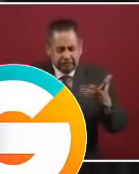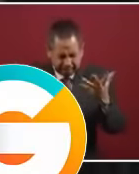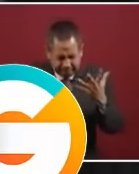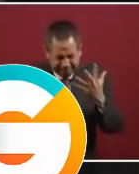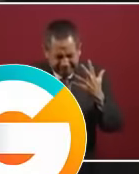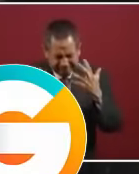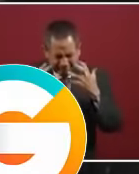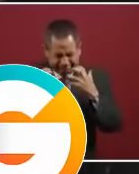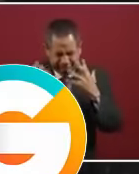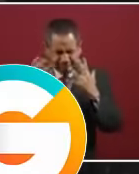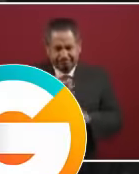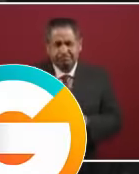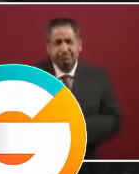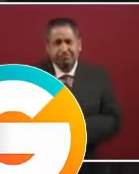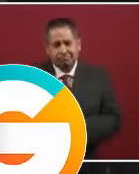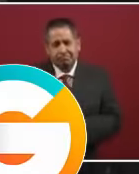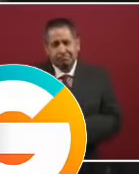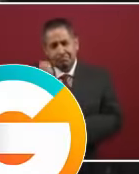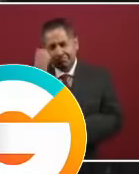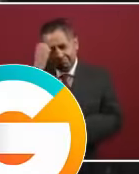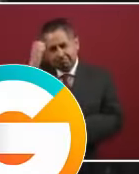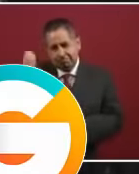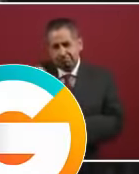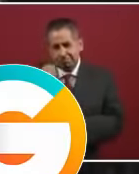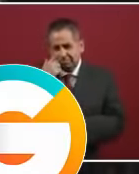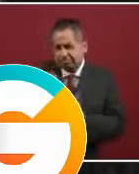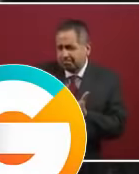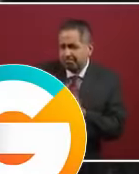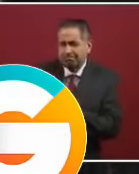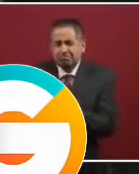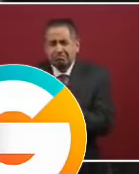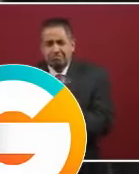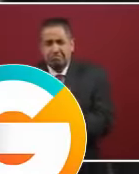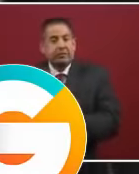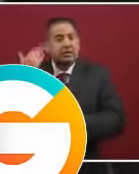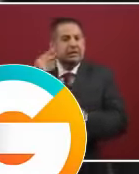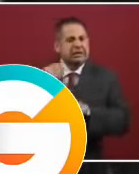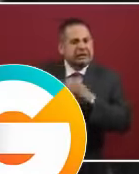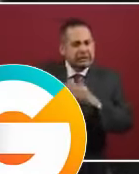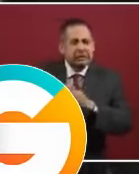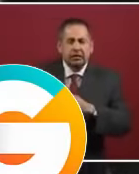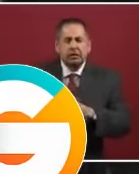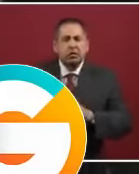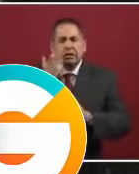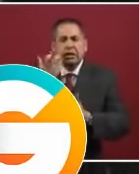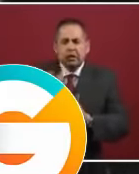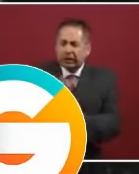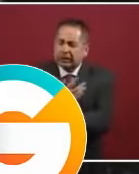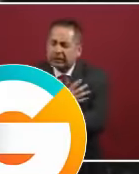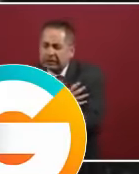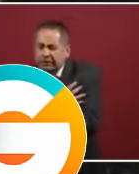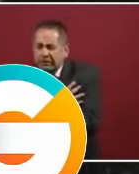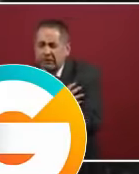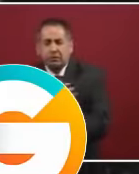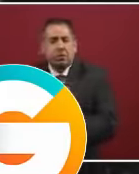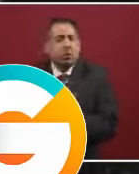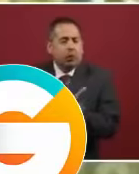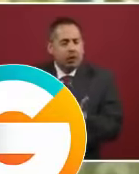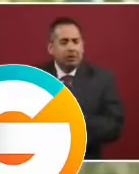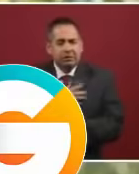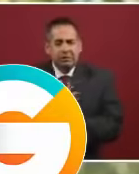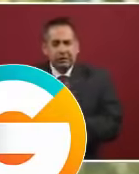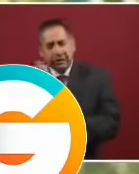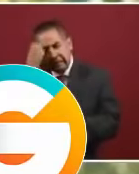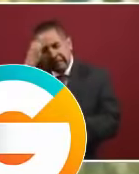más anhelo, el estar peleando con ellos, el abrazarlos, el estar jugando. Es